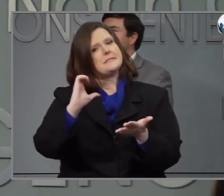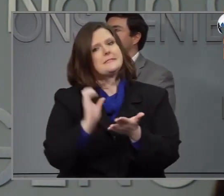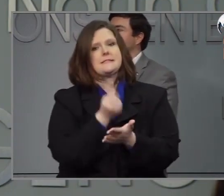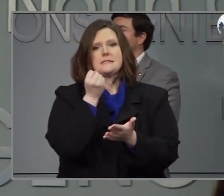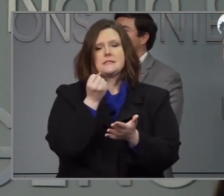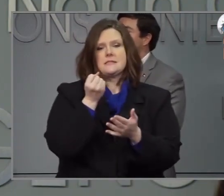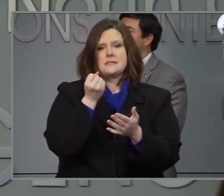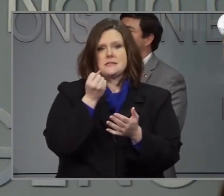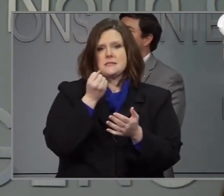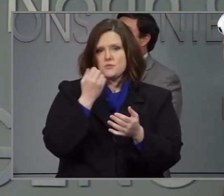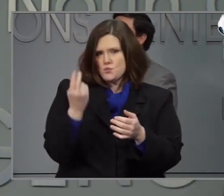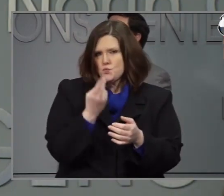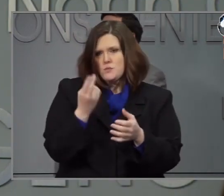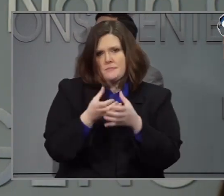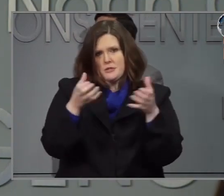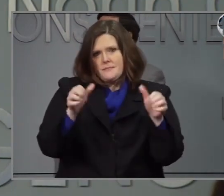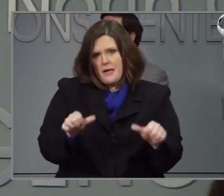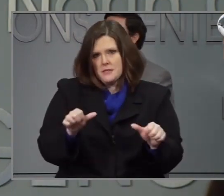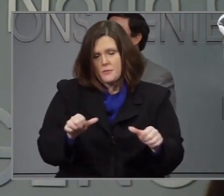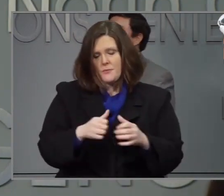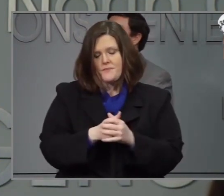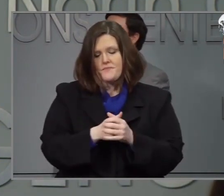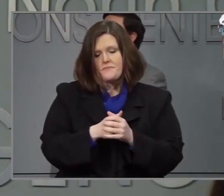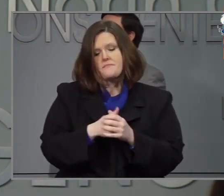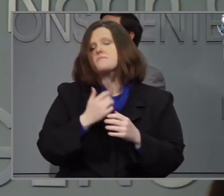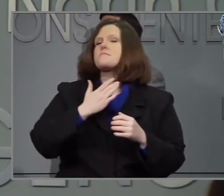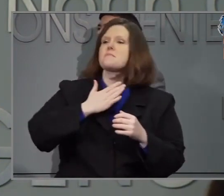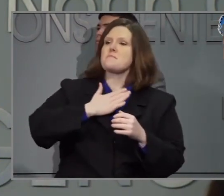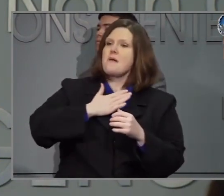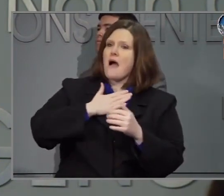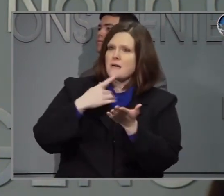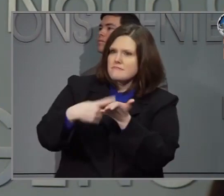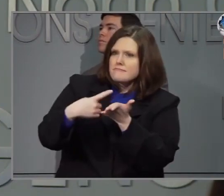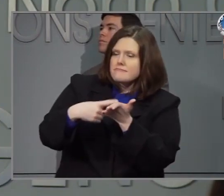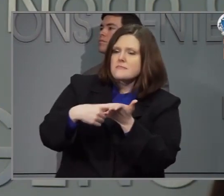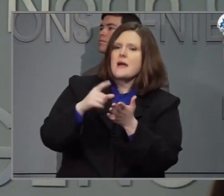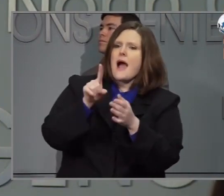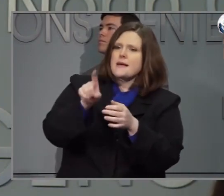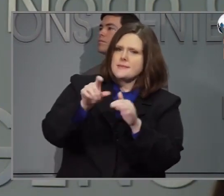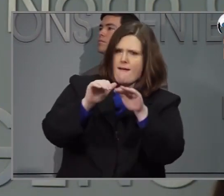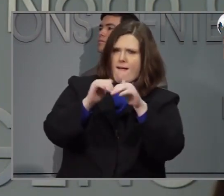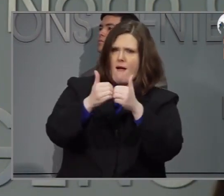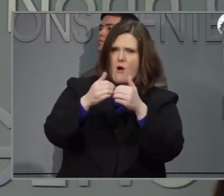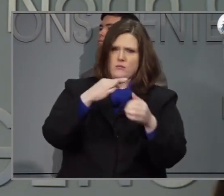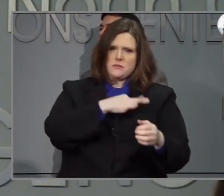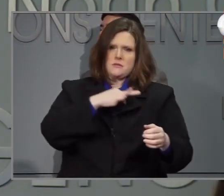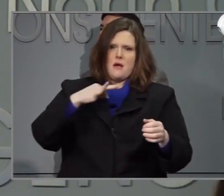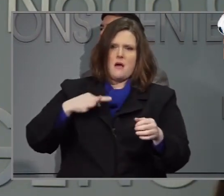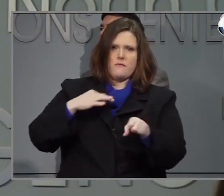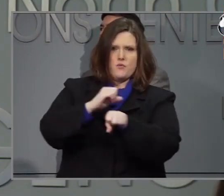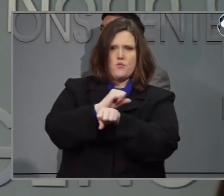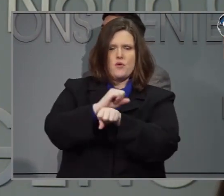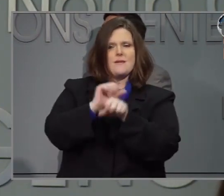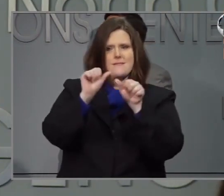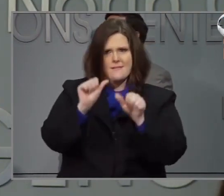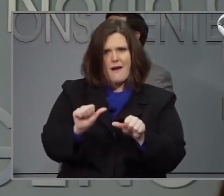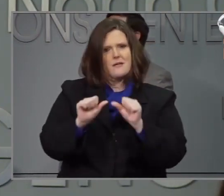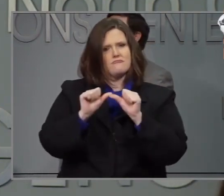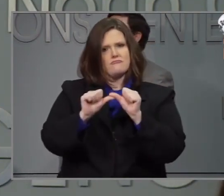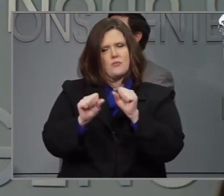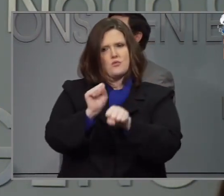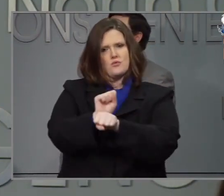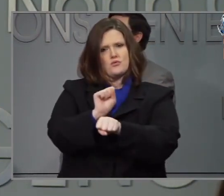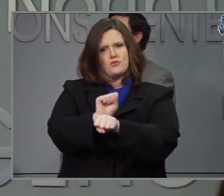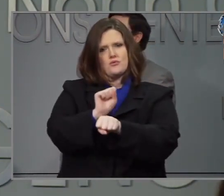en lo más que podamos yo también les digo que pongan un plan de cómo vamos nosotros a